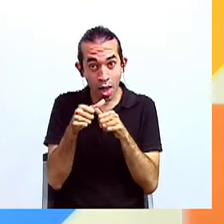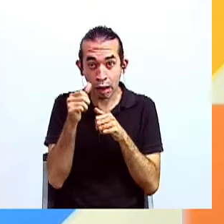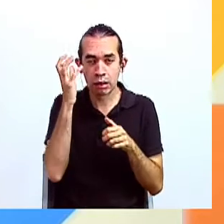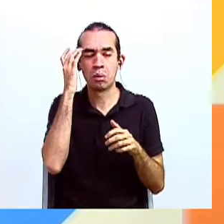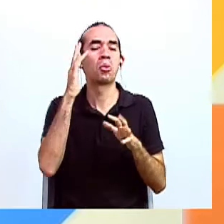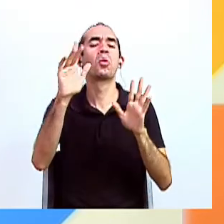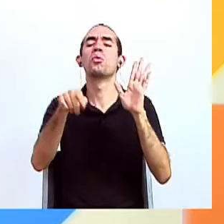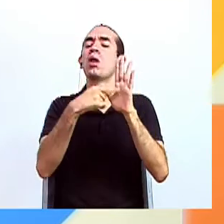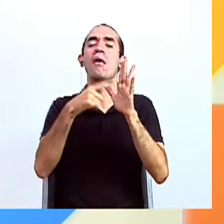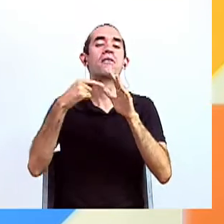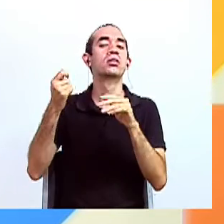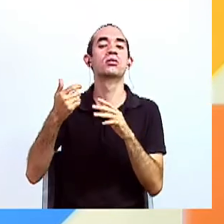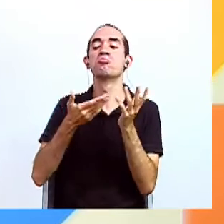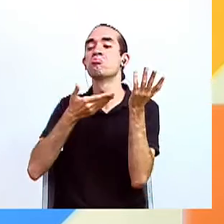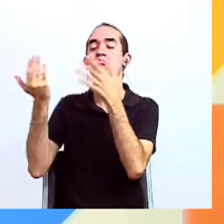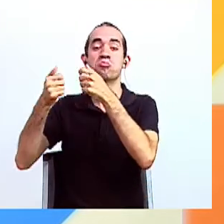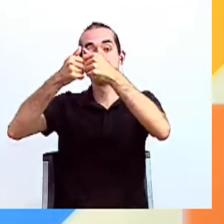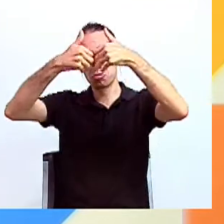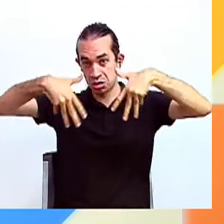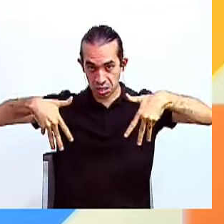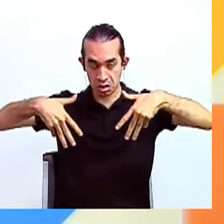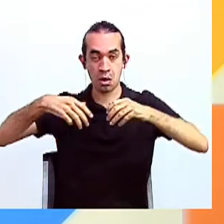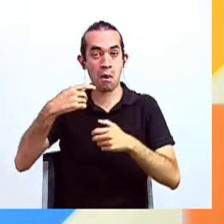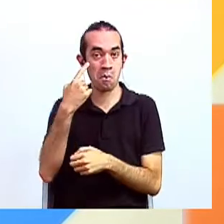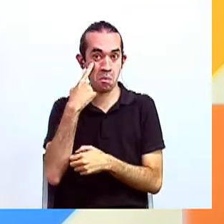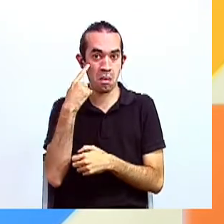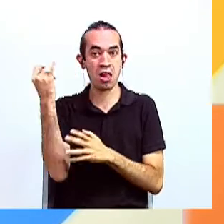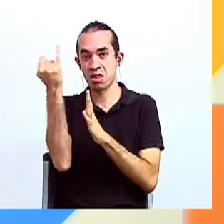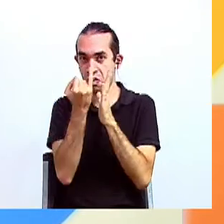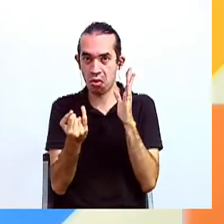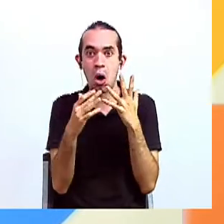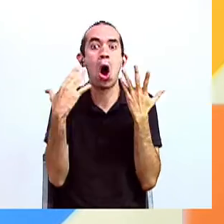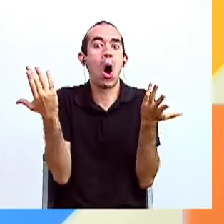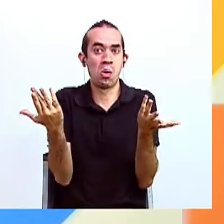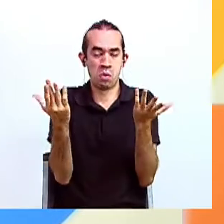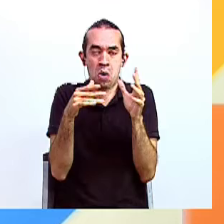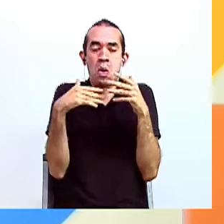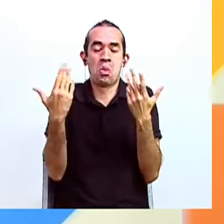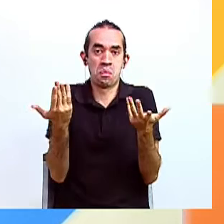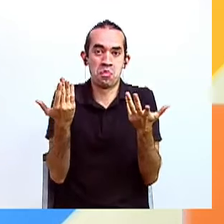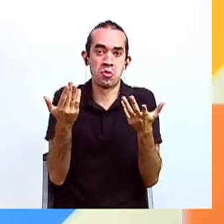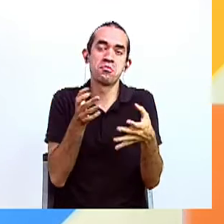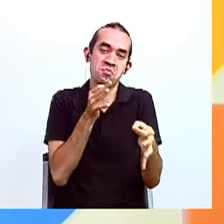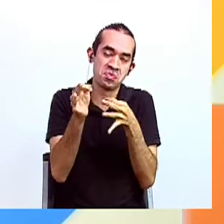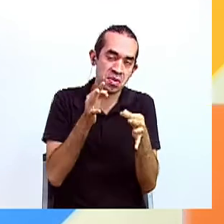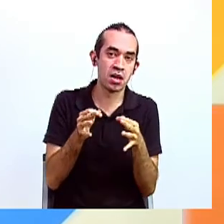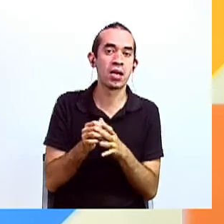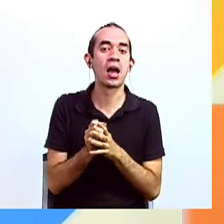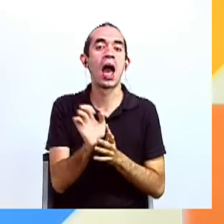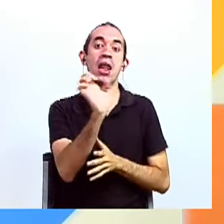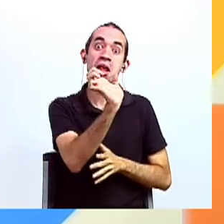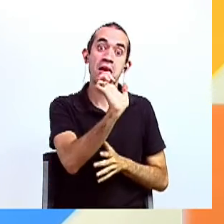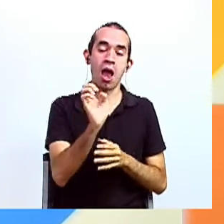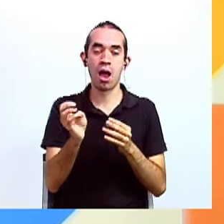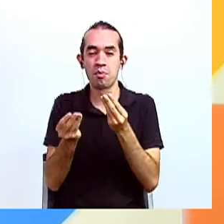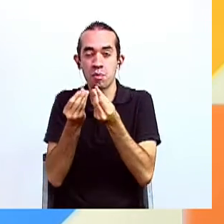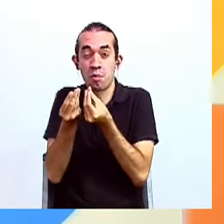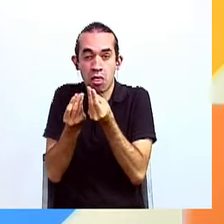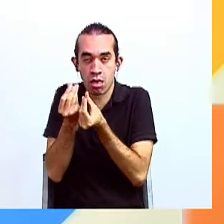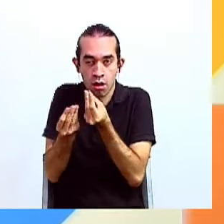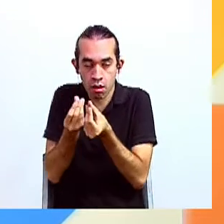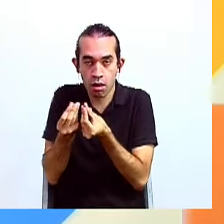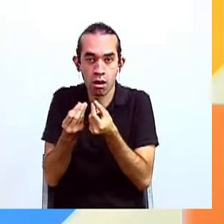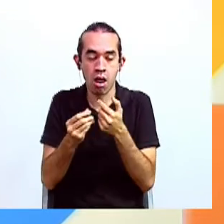vez. En el siguiente esquema veremos cómo es la transición de la energía y la materia a través de los